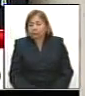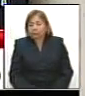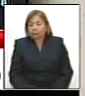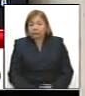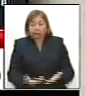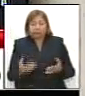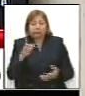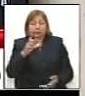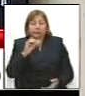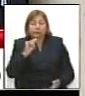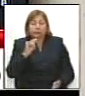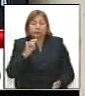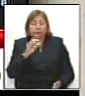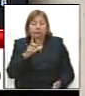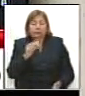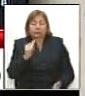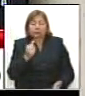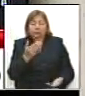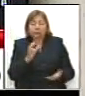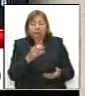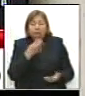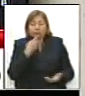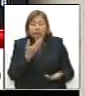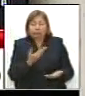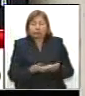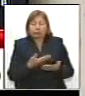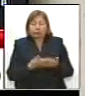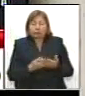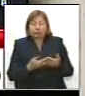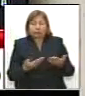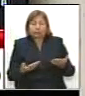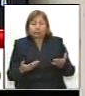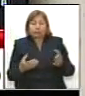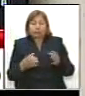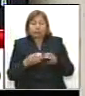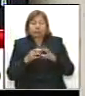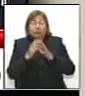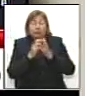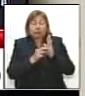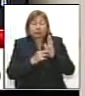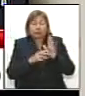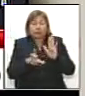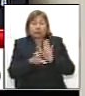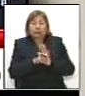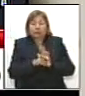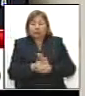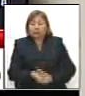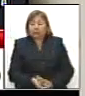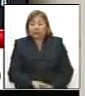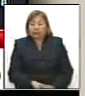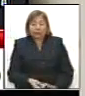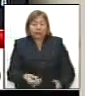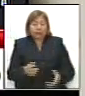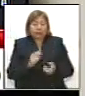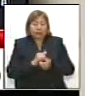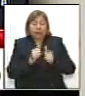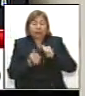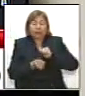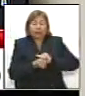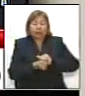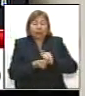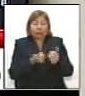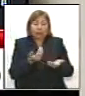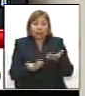legisladora Leila Chiguán, por tratarse de un proyecto de ley que modifique en todo